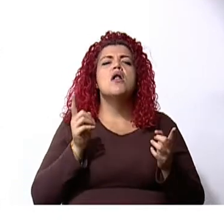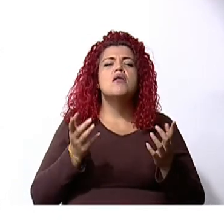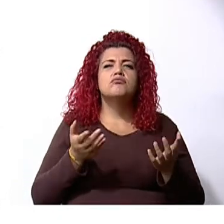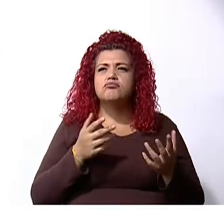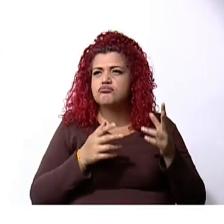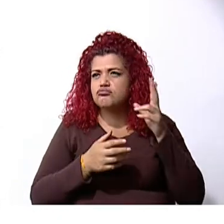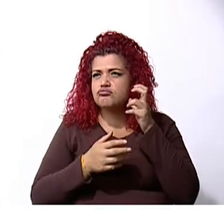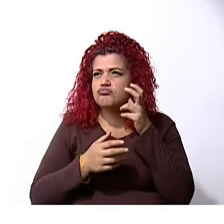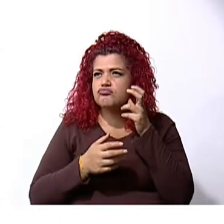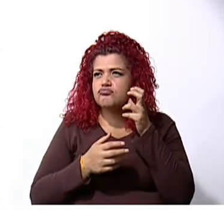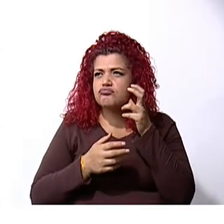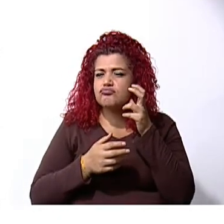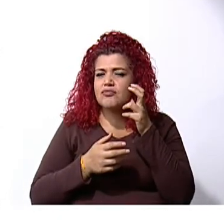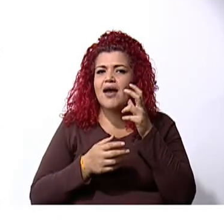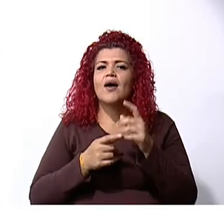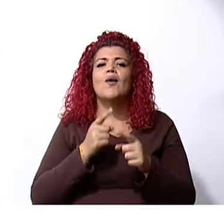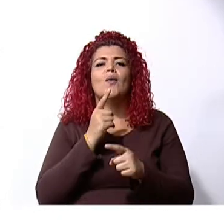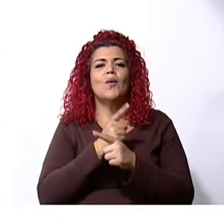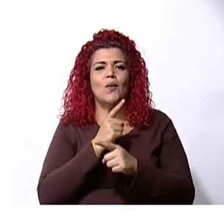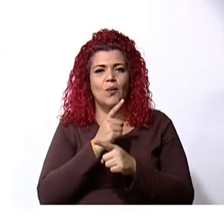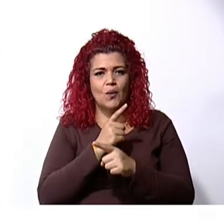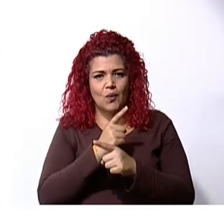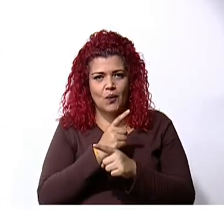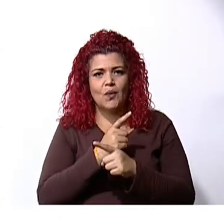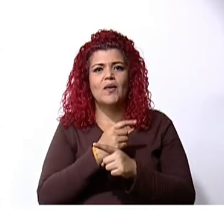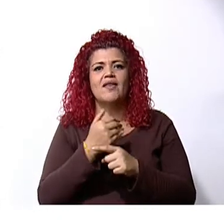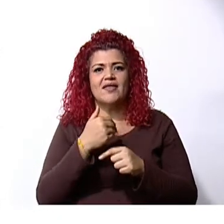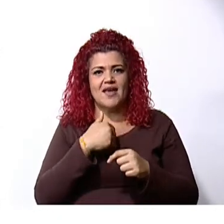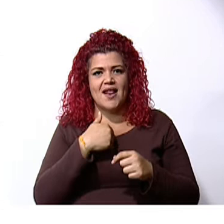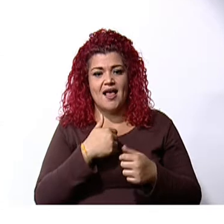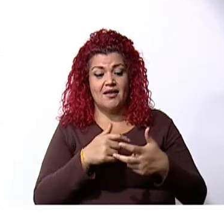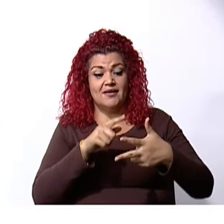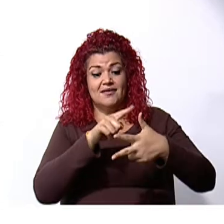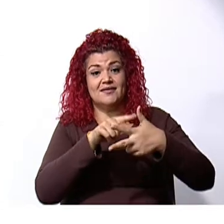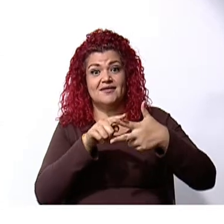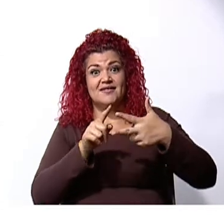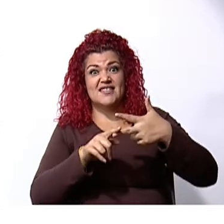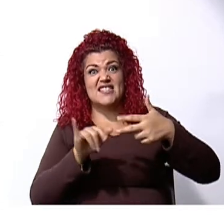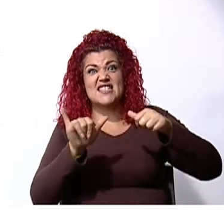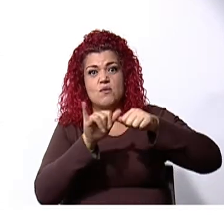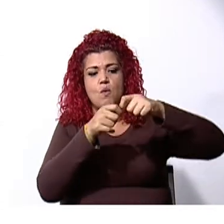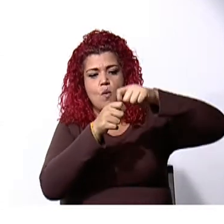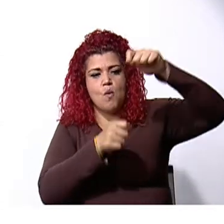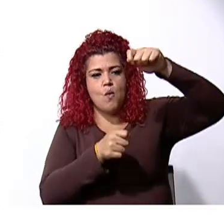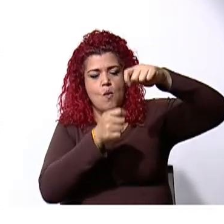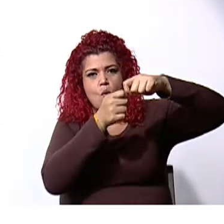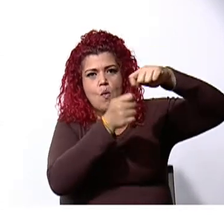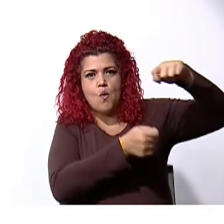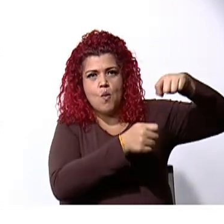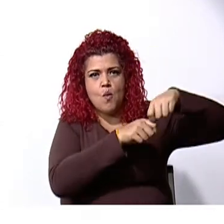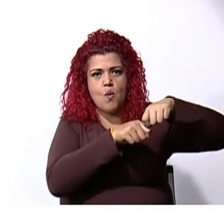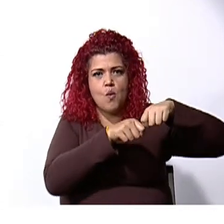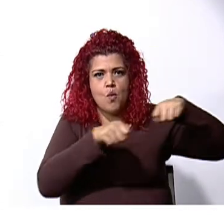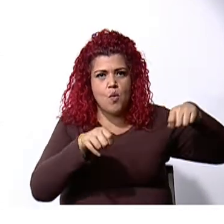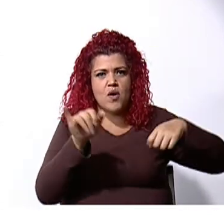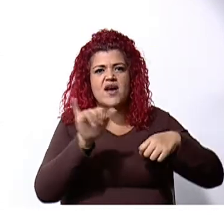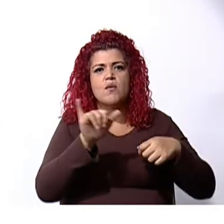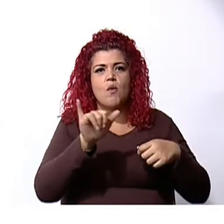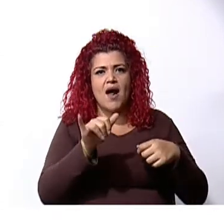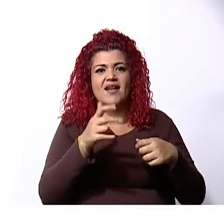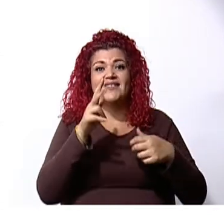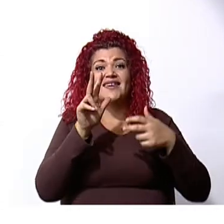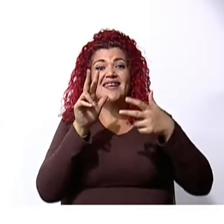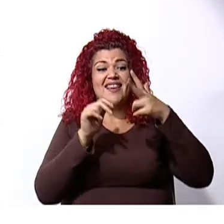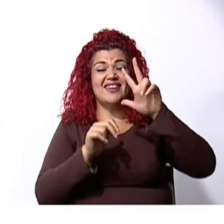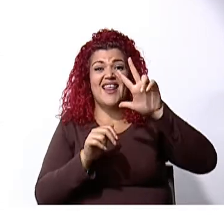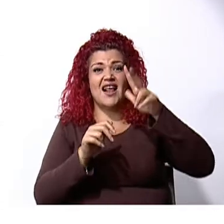¿Los escucho? Correcto. Tienen 3 lados de igual medida y 3 ángulos de 60